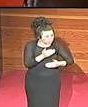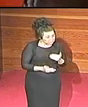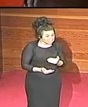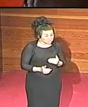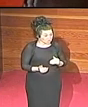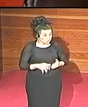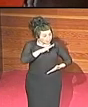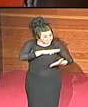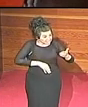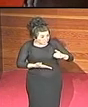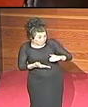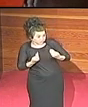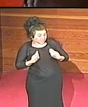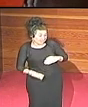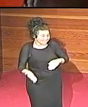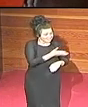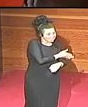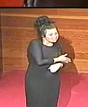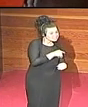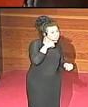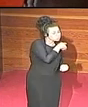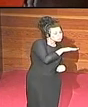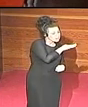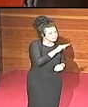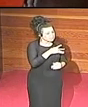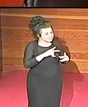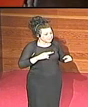aurretik, Sovietar Batasunean eta Frantzian ere bizi izan zen.